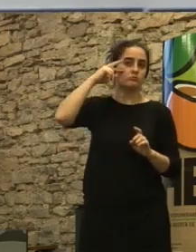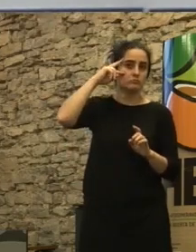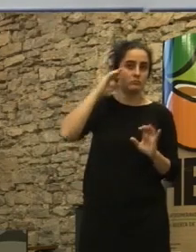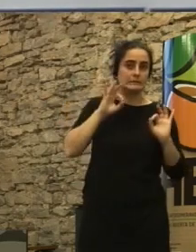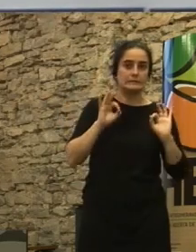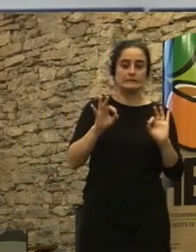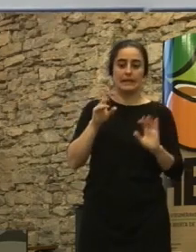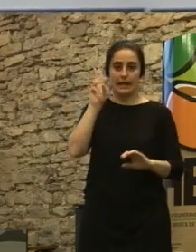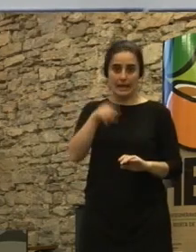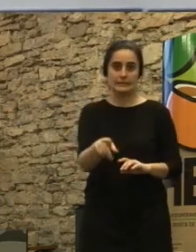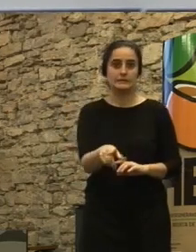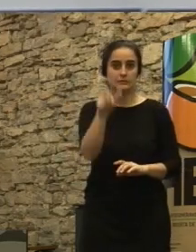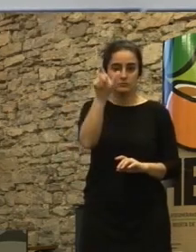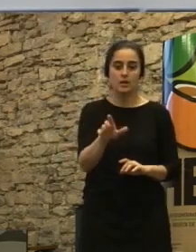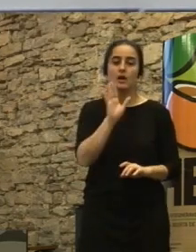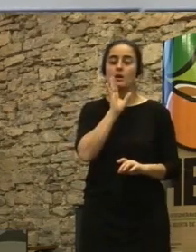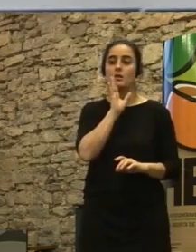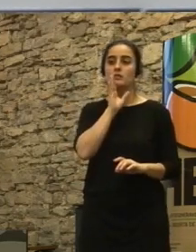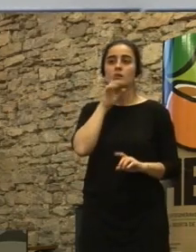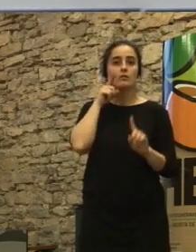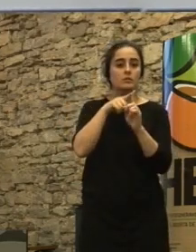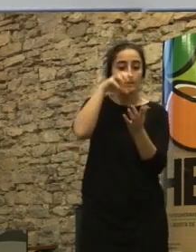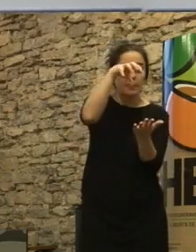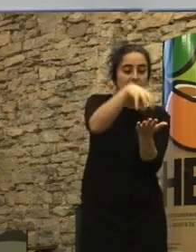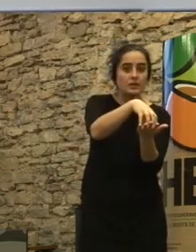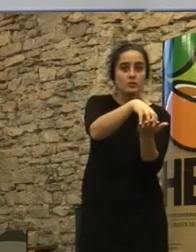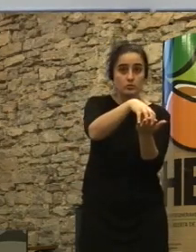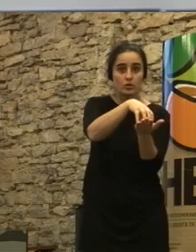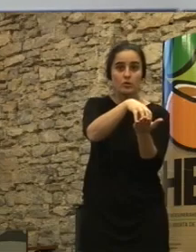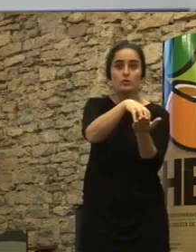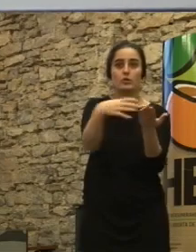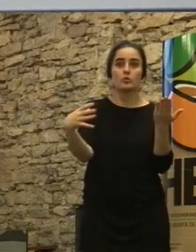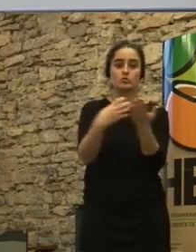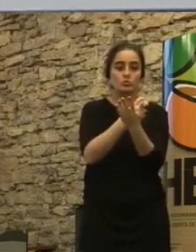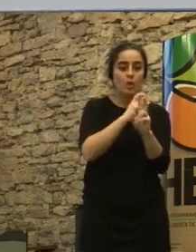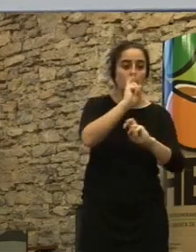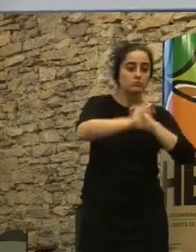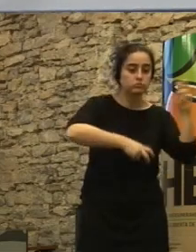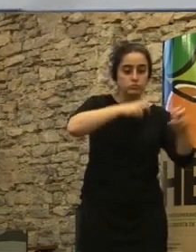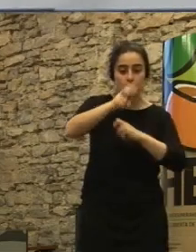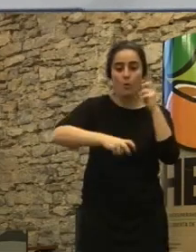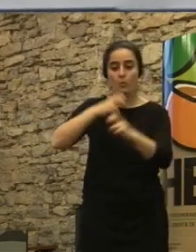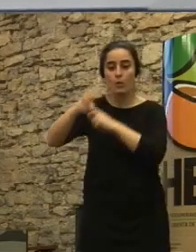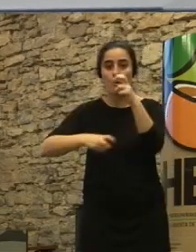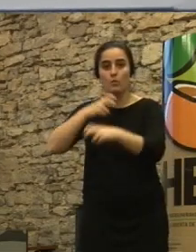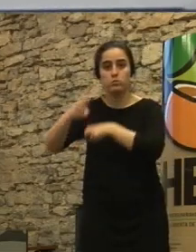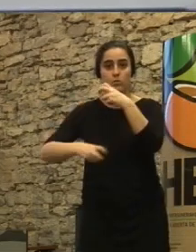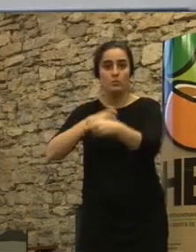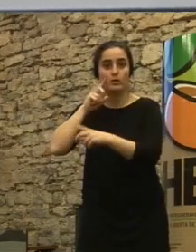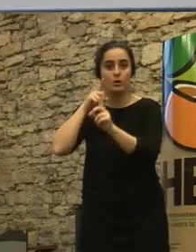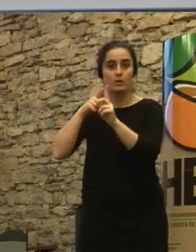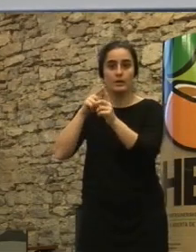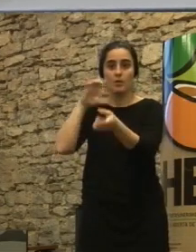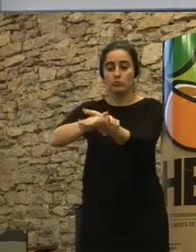darlo, para que un centro pase a través de todas las transformaciones necesarias para quitar